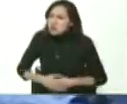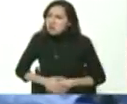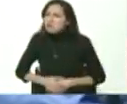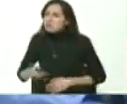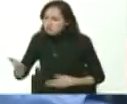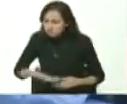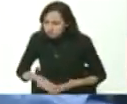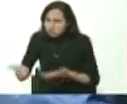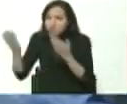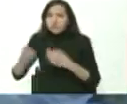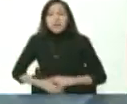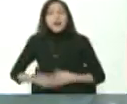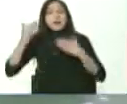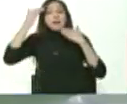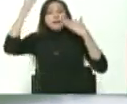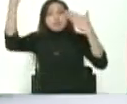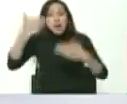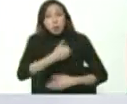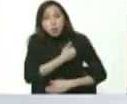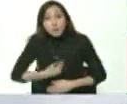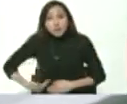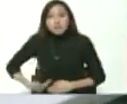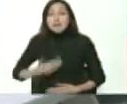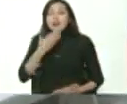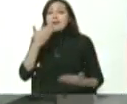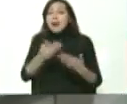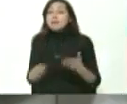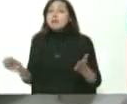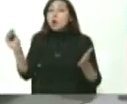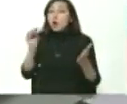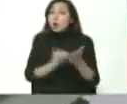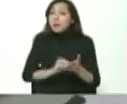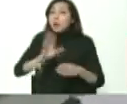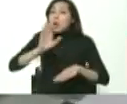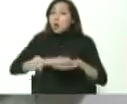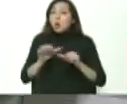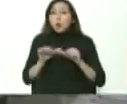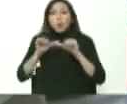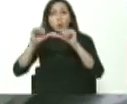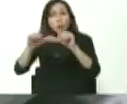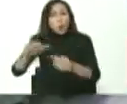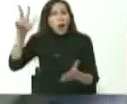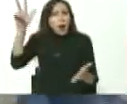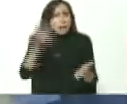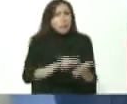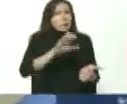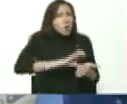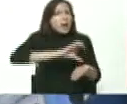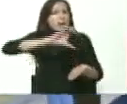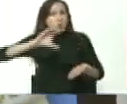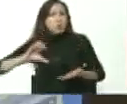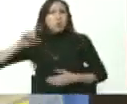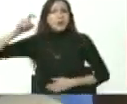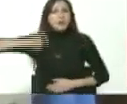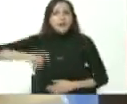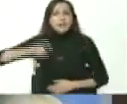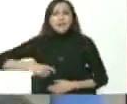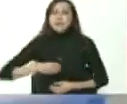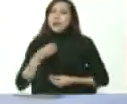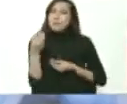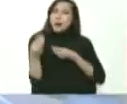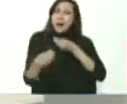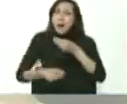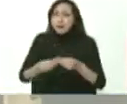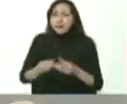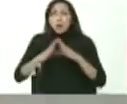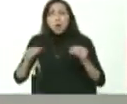Doctora Rondón. Saludos, presidente. Gracias nuevamente por continuar aprobando los recursos para garantizar